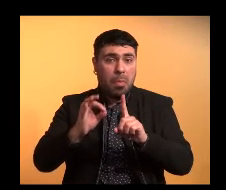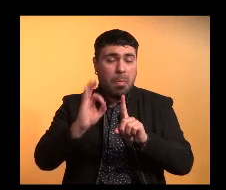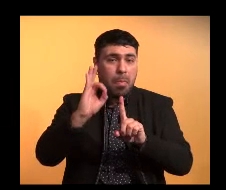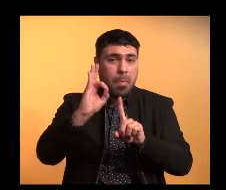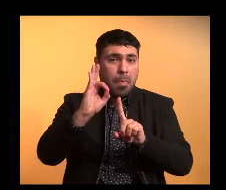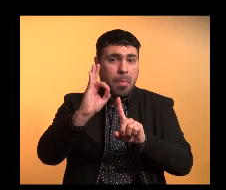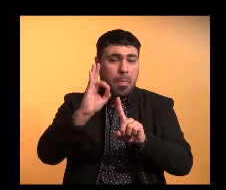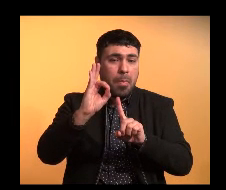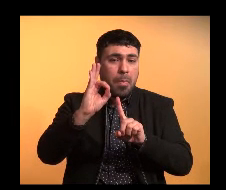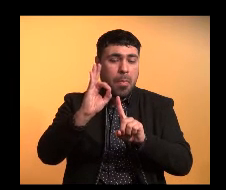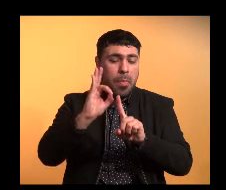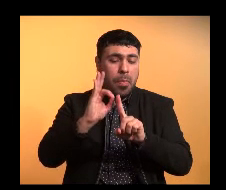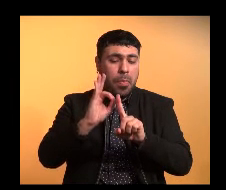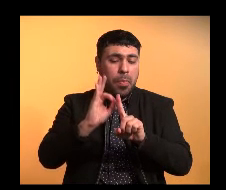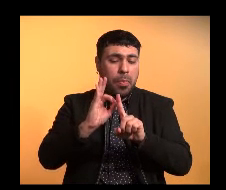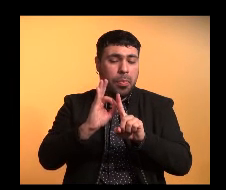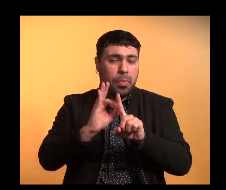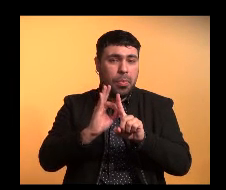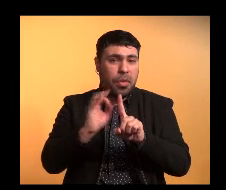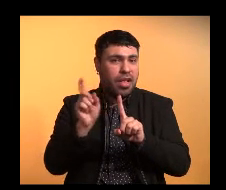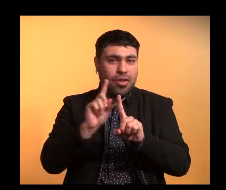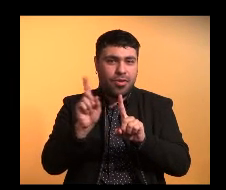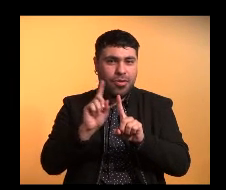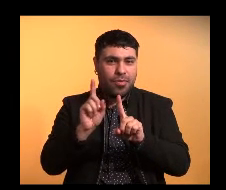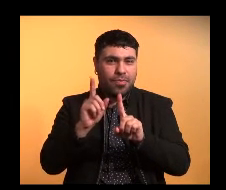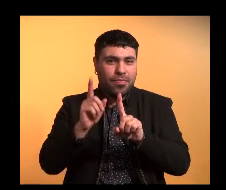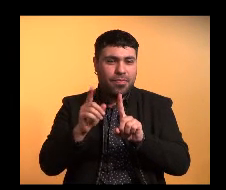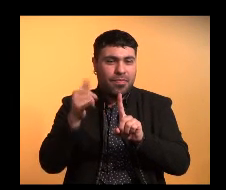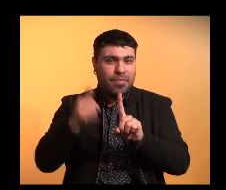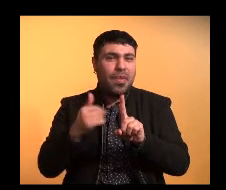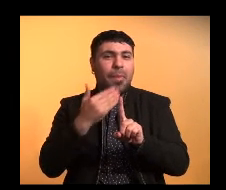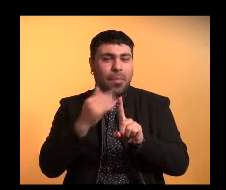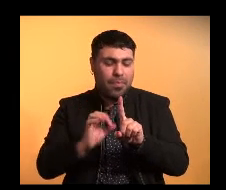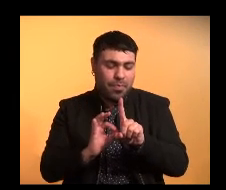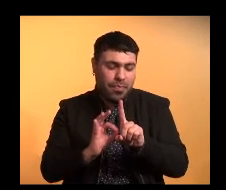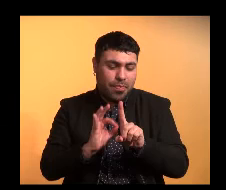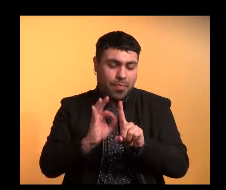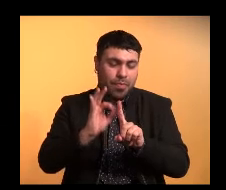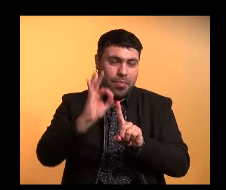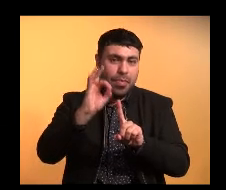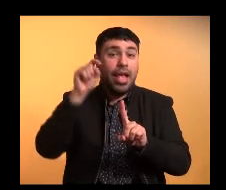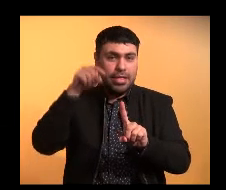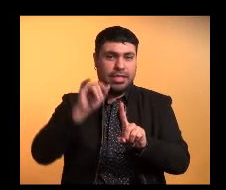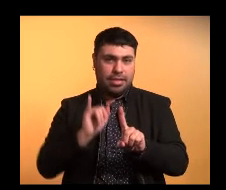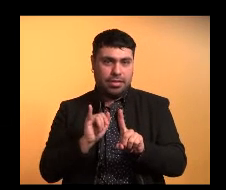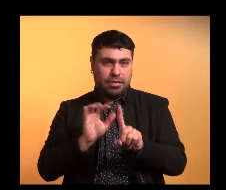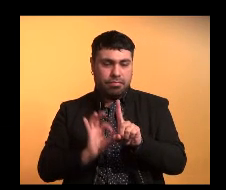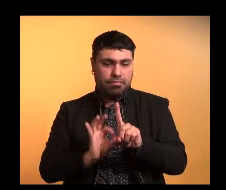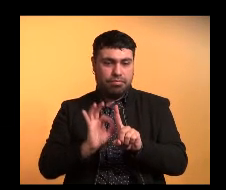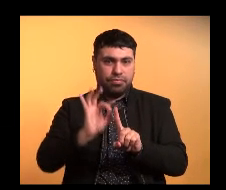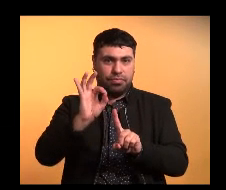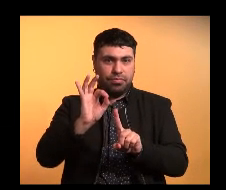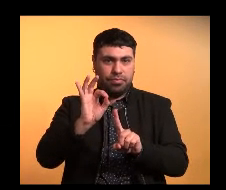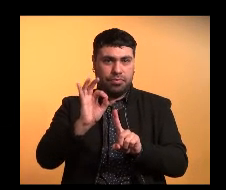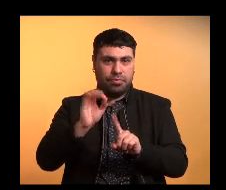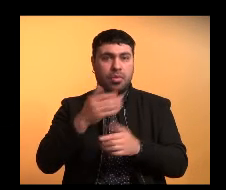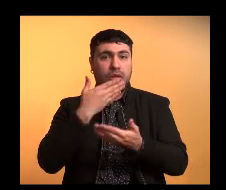posible tampoco en el hecho que si es que hubiesen podido arribar a Antártica, que se hayan desarrollado, porque su ciclo de vida se vería